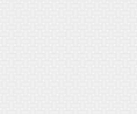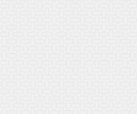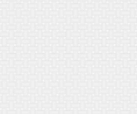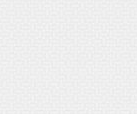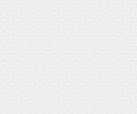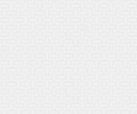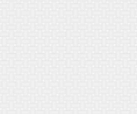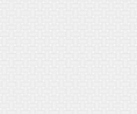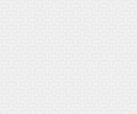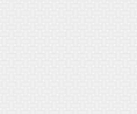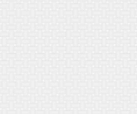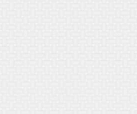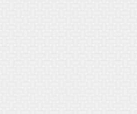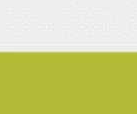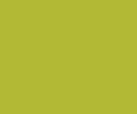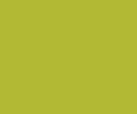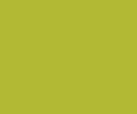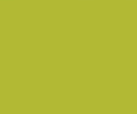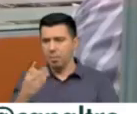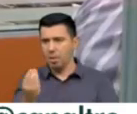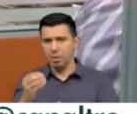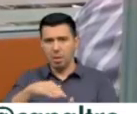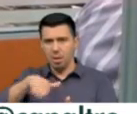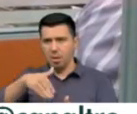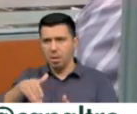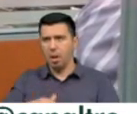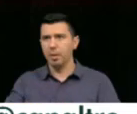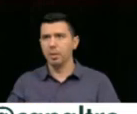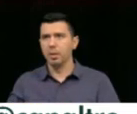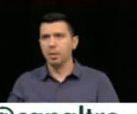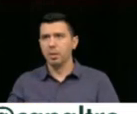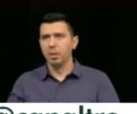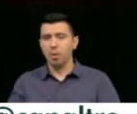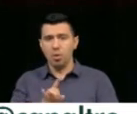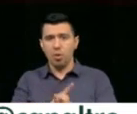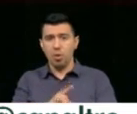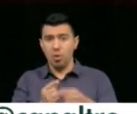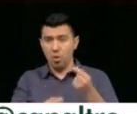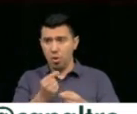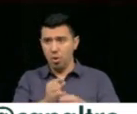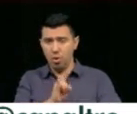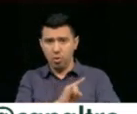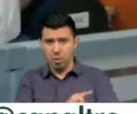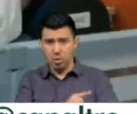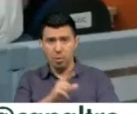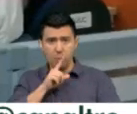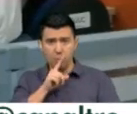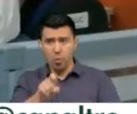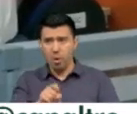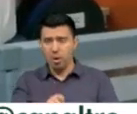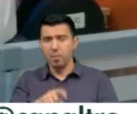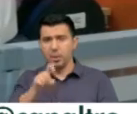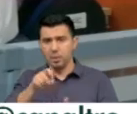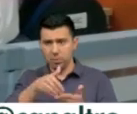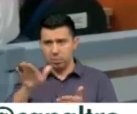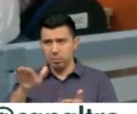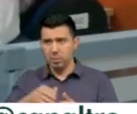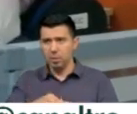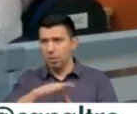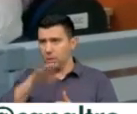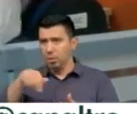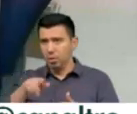canal draw toco tres meses tiene la contraloría municipal de bucaramanga para desalojar estas